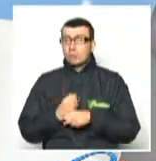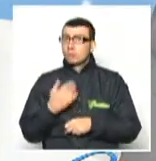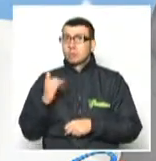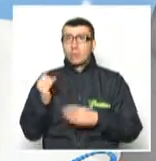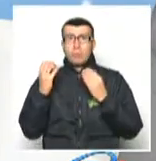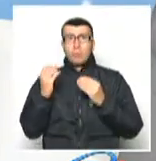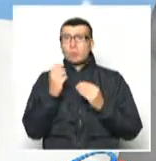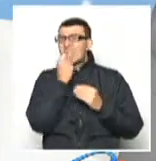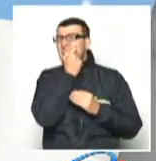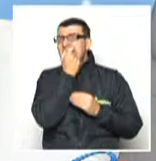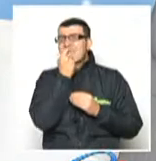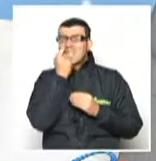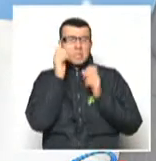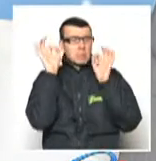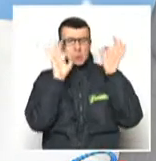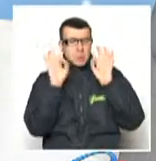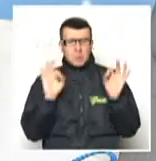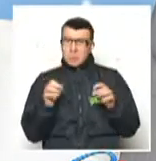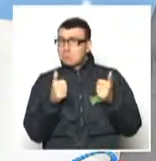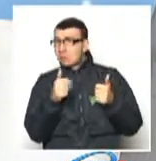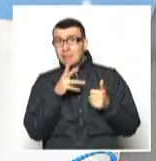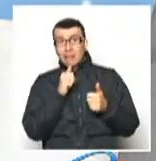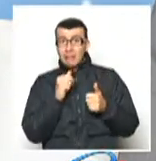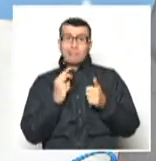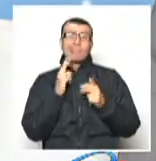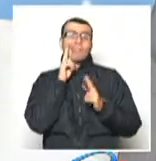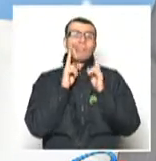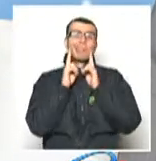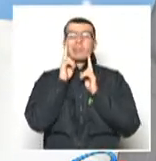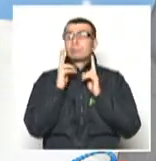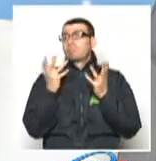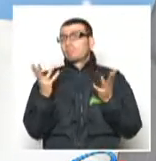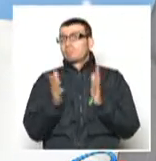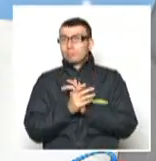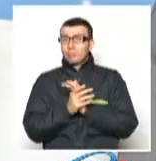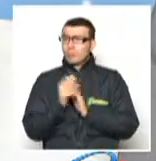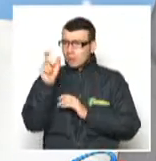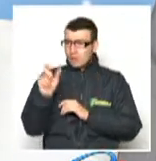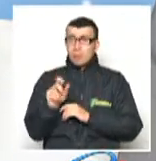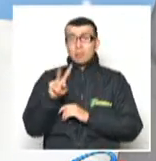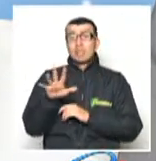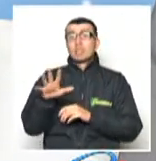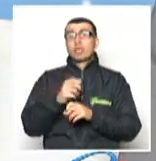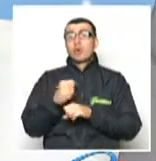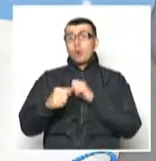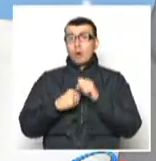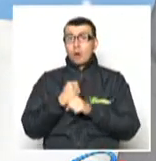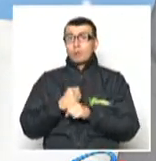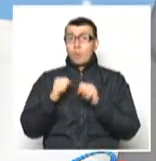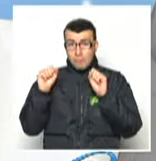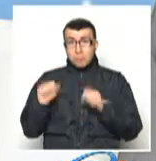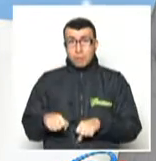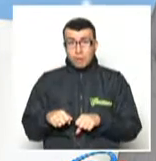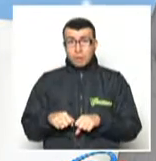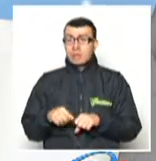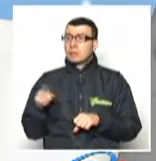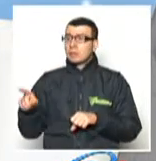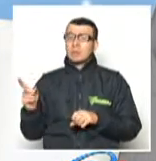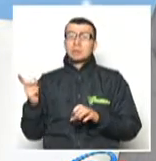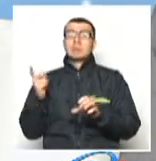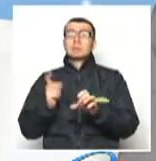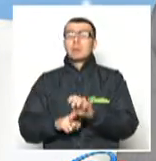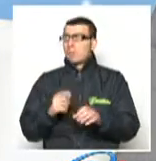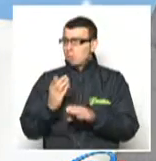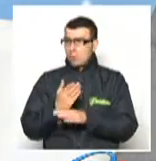cantidad de odontologías no adecuadas y terminan en implantes dentales. Mi señora, un paciente de 25 años puede tener acceso a uno de esos tratamientos sin